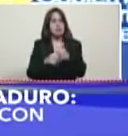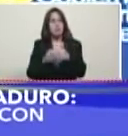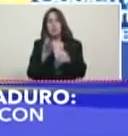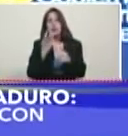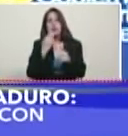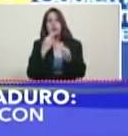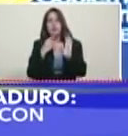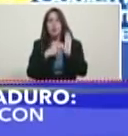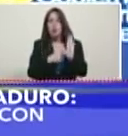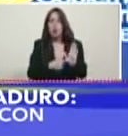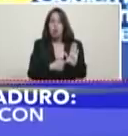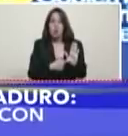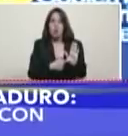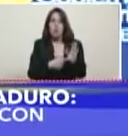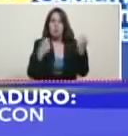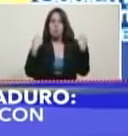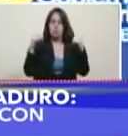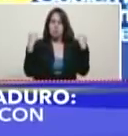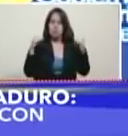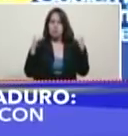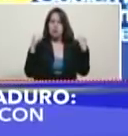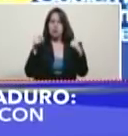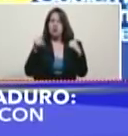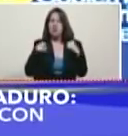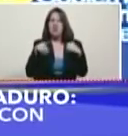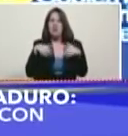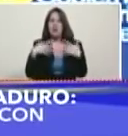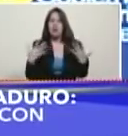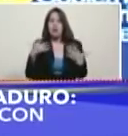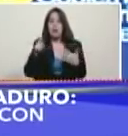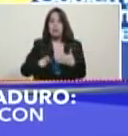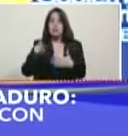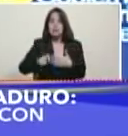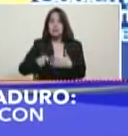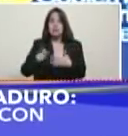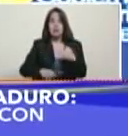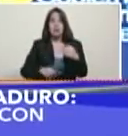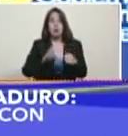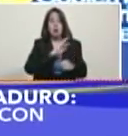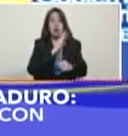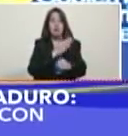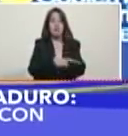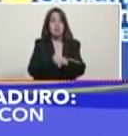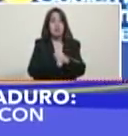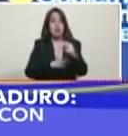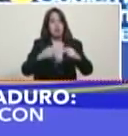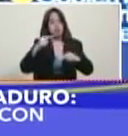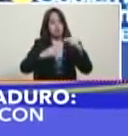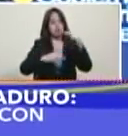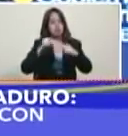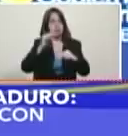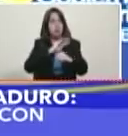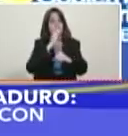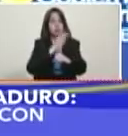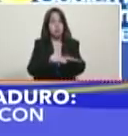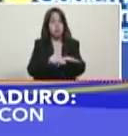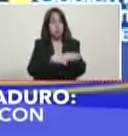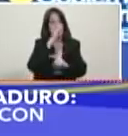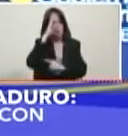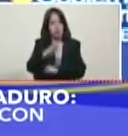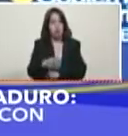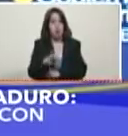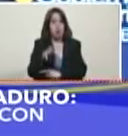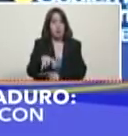ejemplo práctico, porque necesitamos juntar la fuerza productiva, la capacidad directora del